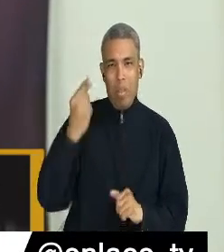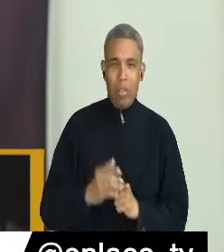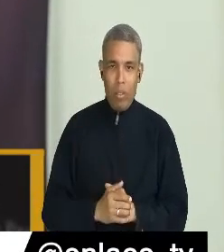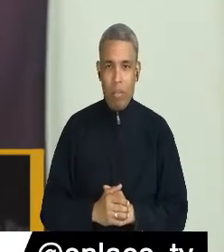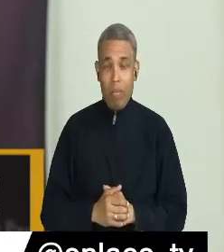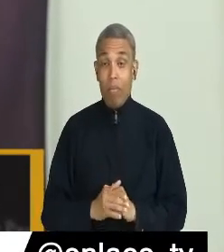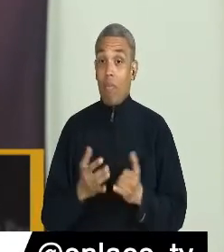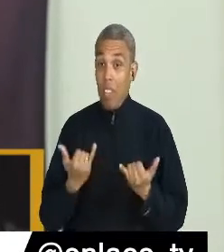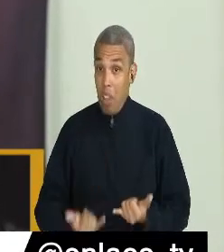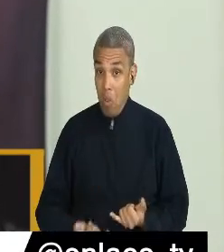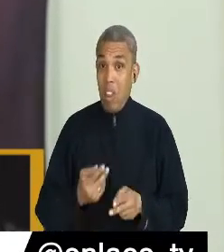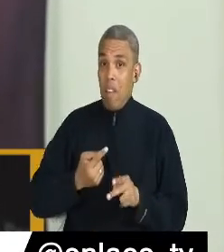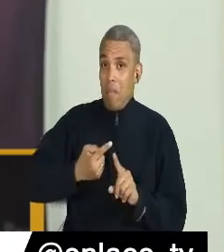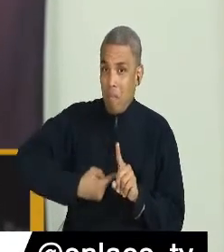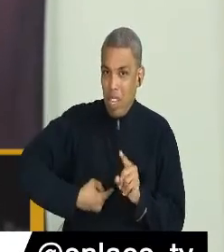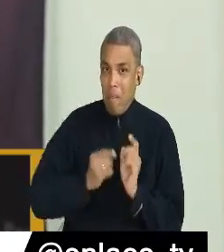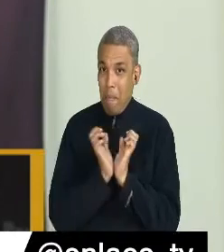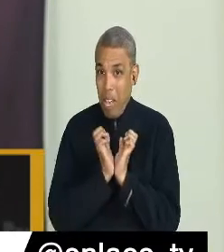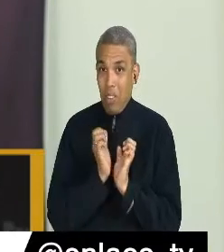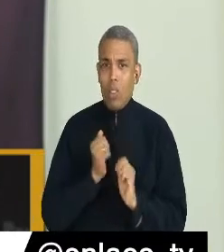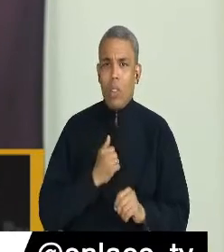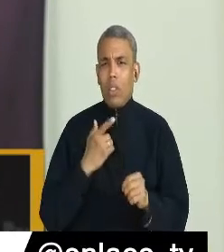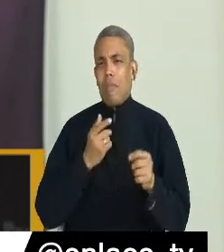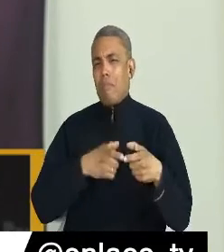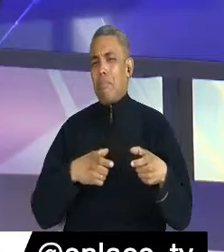van a estar en esos dos días en la institución